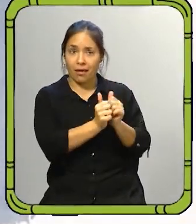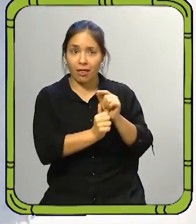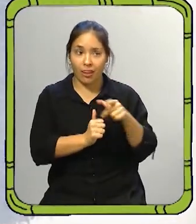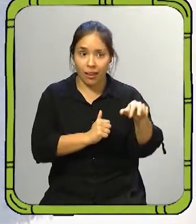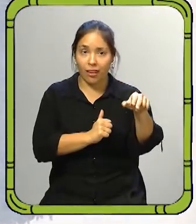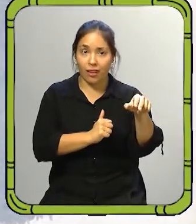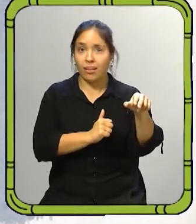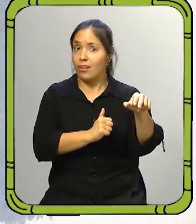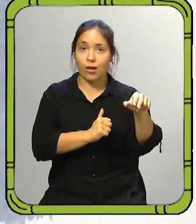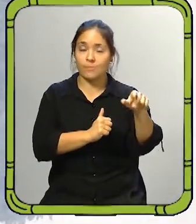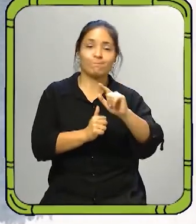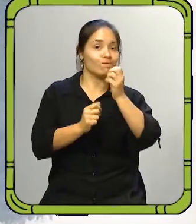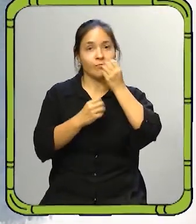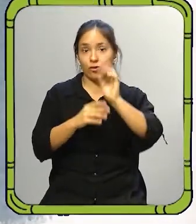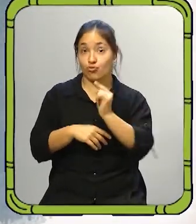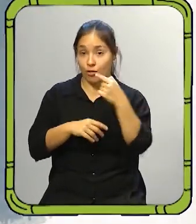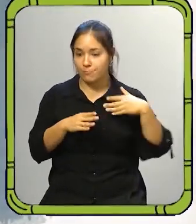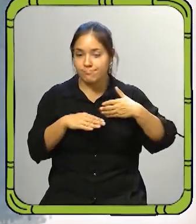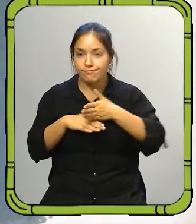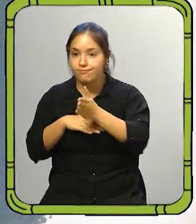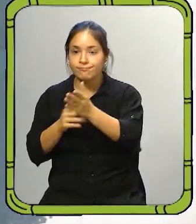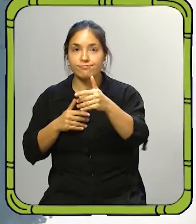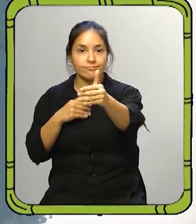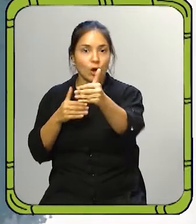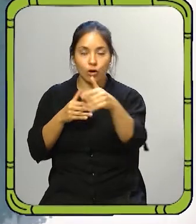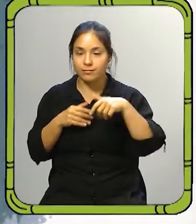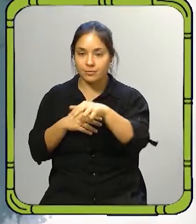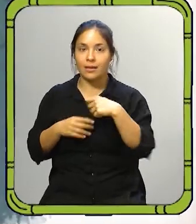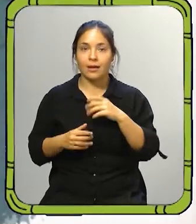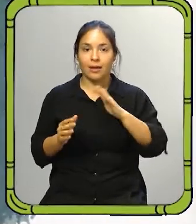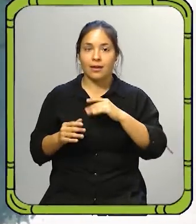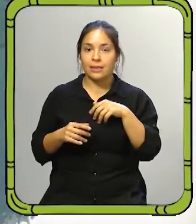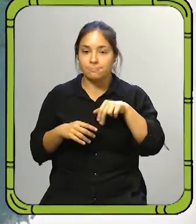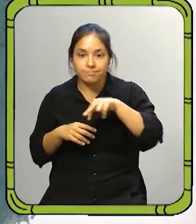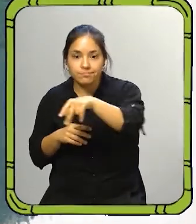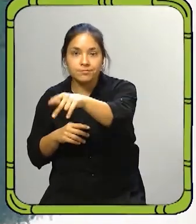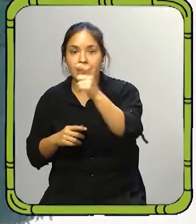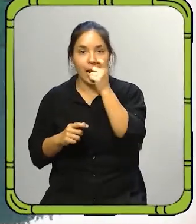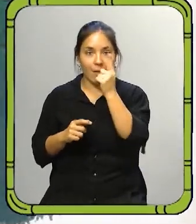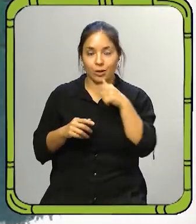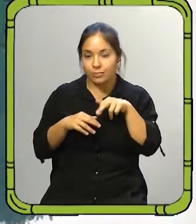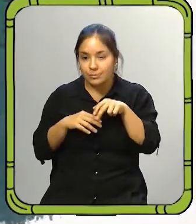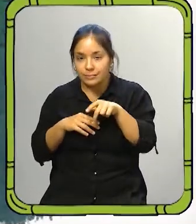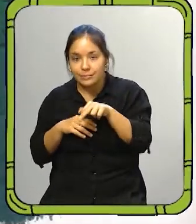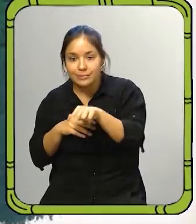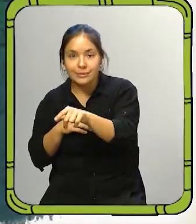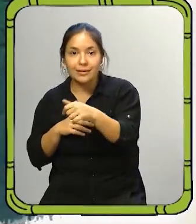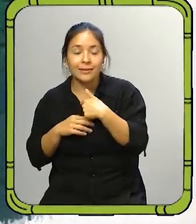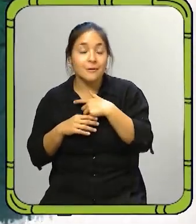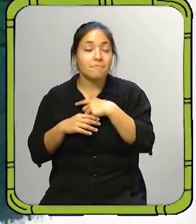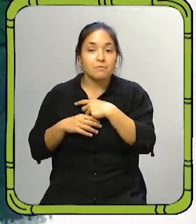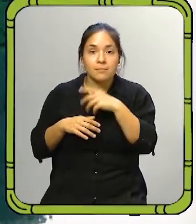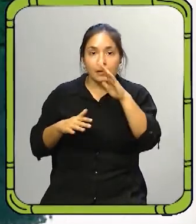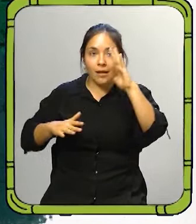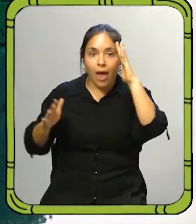Ni loco, pensó, mientras apuraba el paso a través del camino. Y por allí andaba cuando oyó una vocecita que